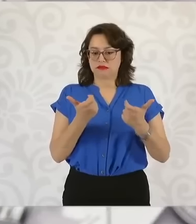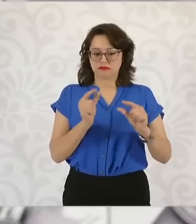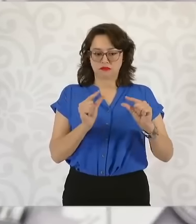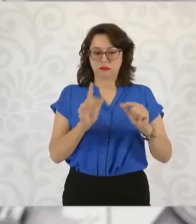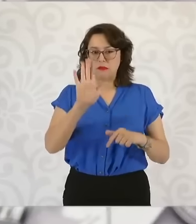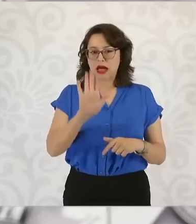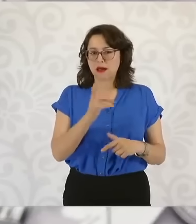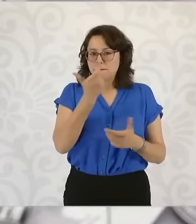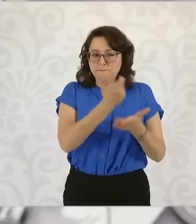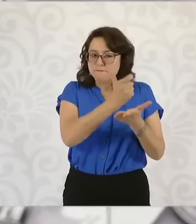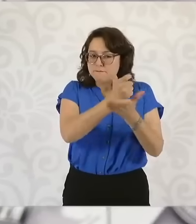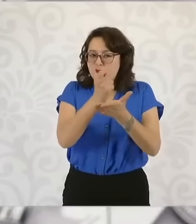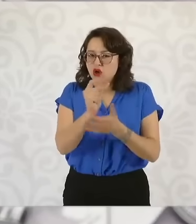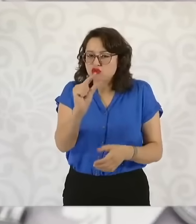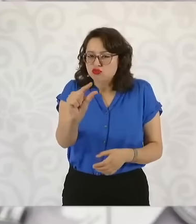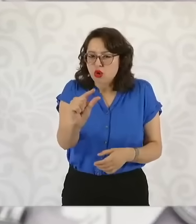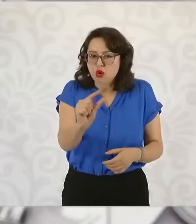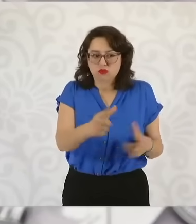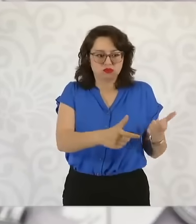significativa, para